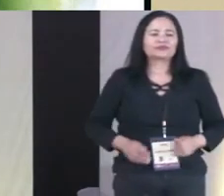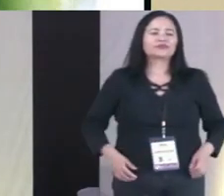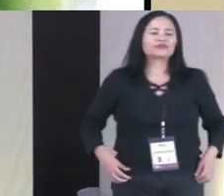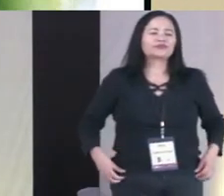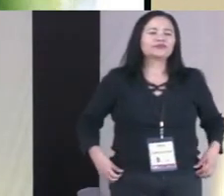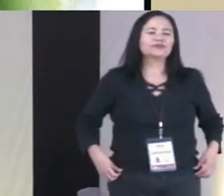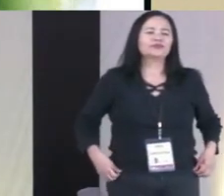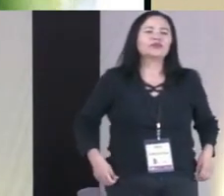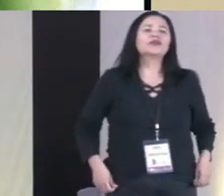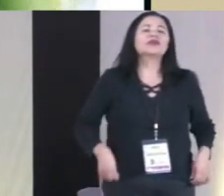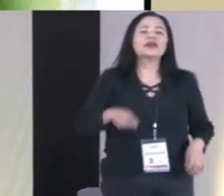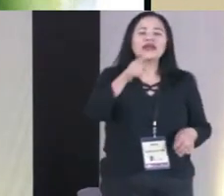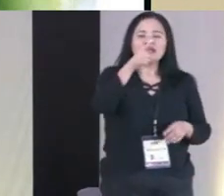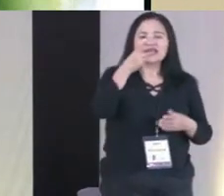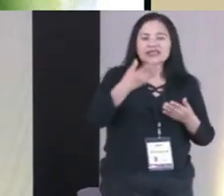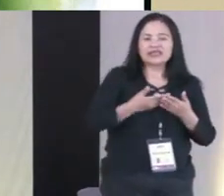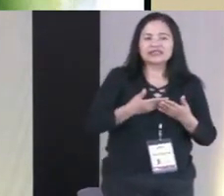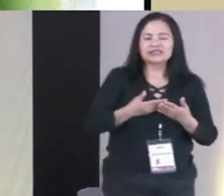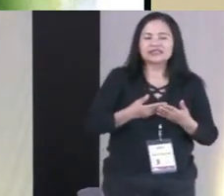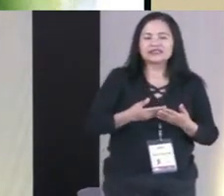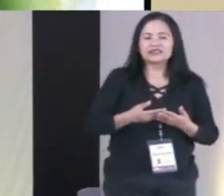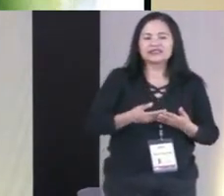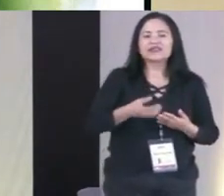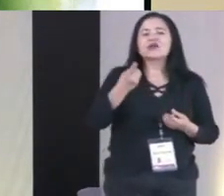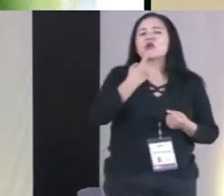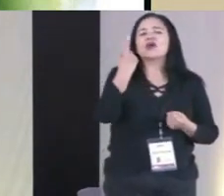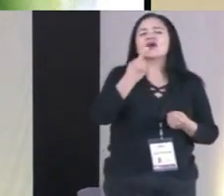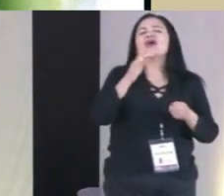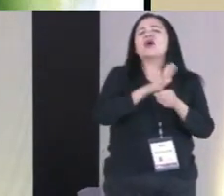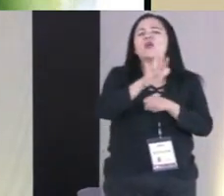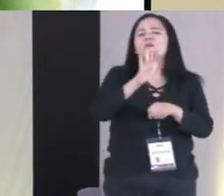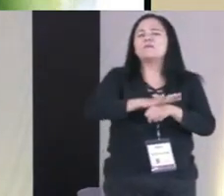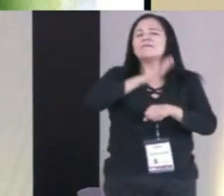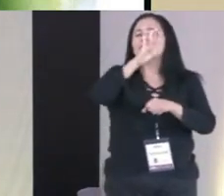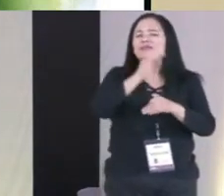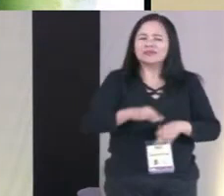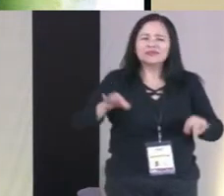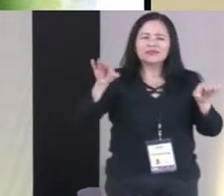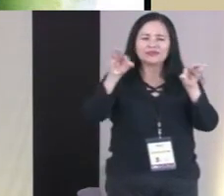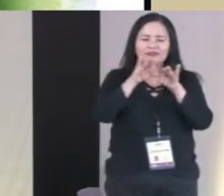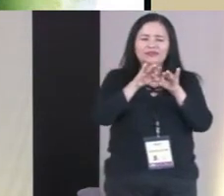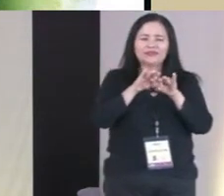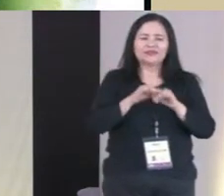esas pistas, la más importante, la que era fundamental, pues era